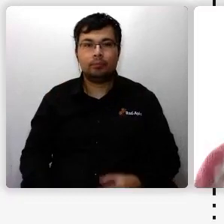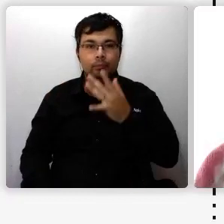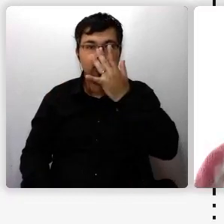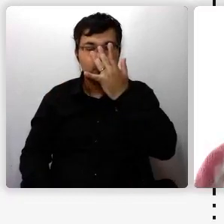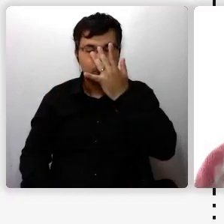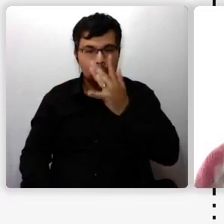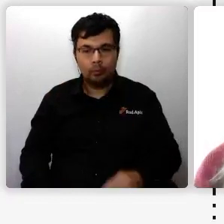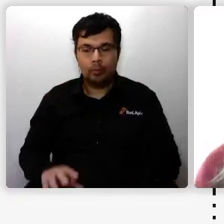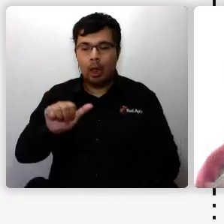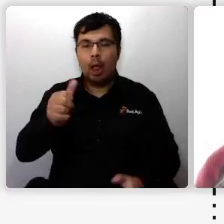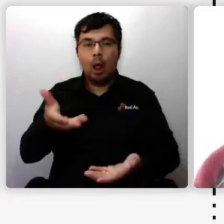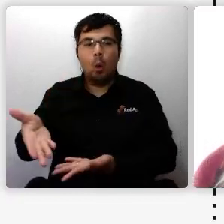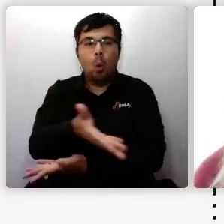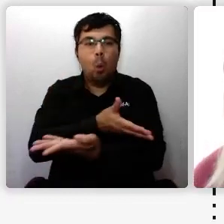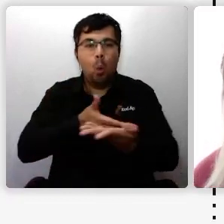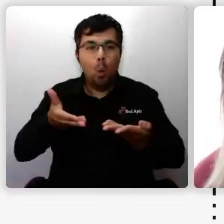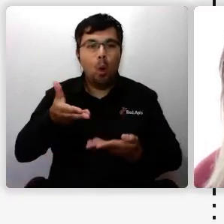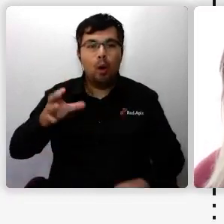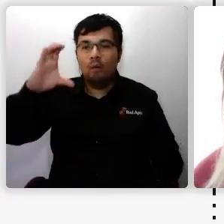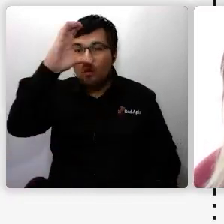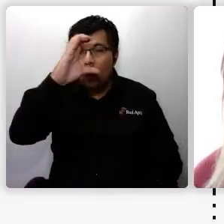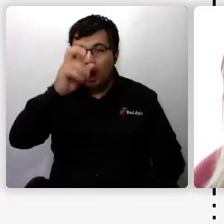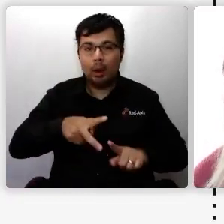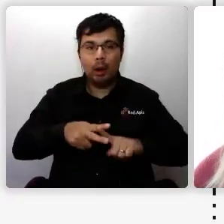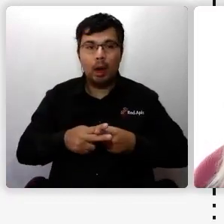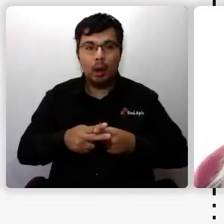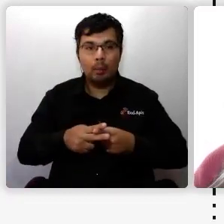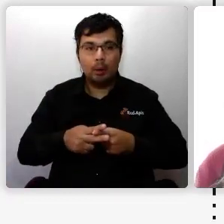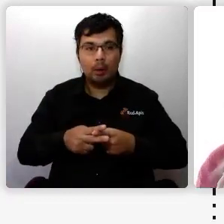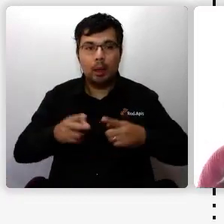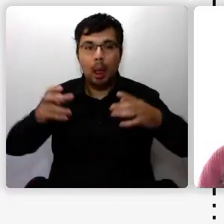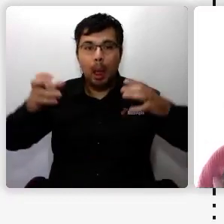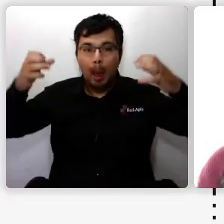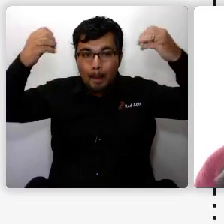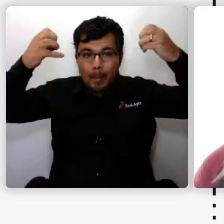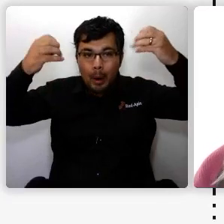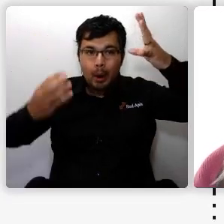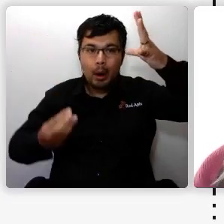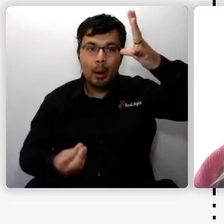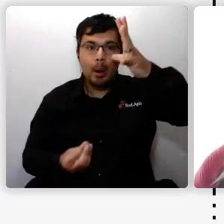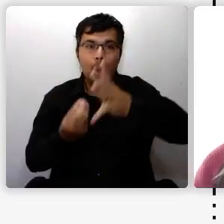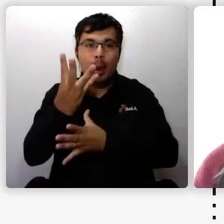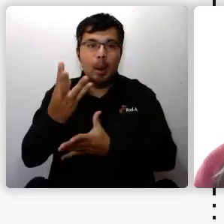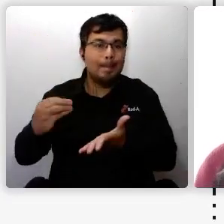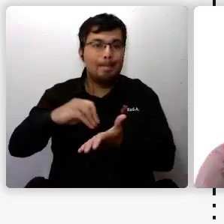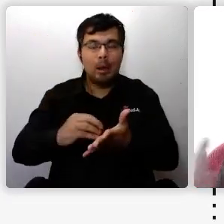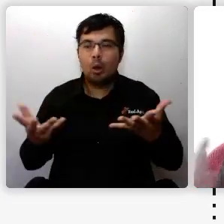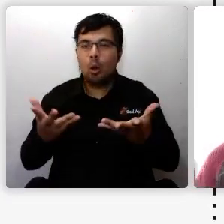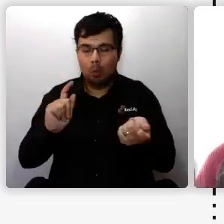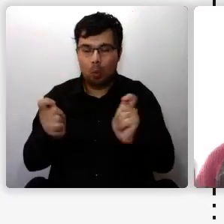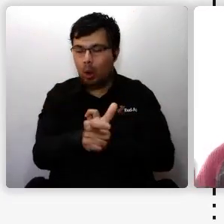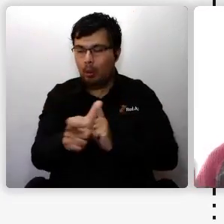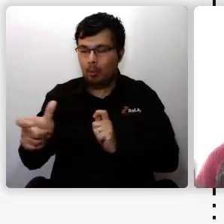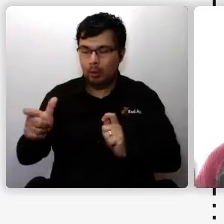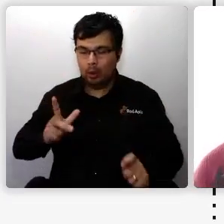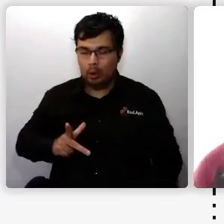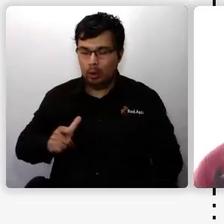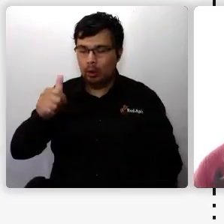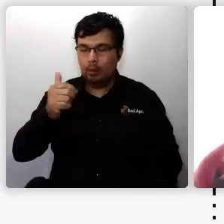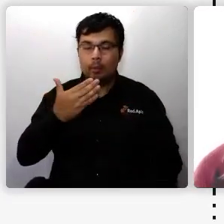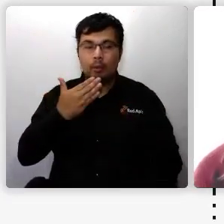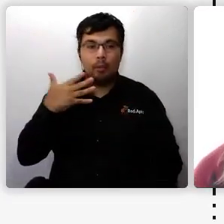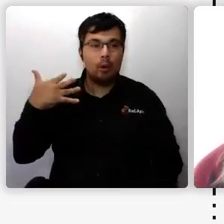actualizado, buscar herramientas para actualizarse, cómo están evolucionando los clientes, pero también es muy importante